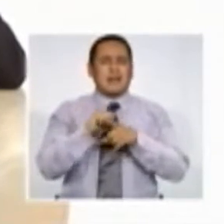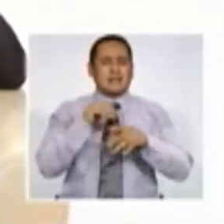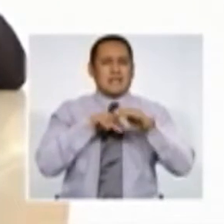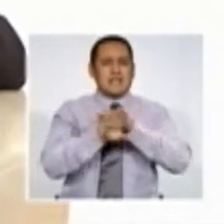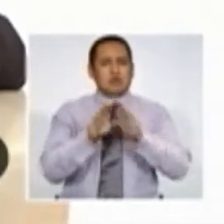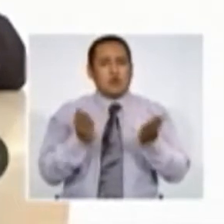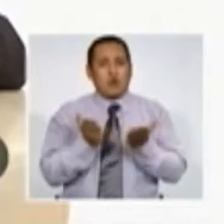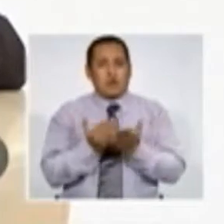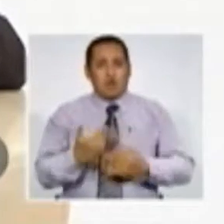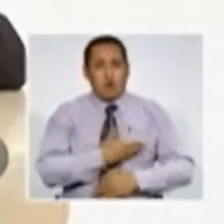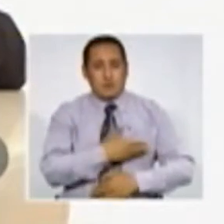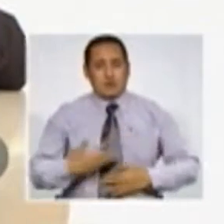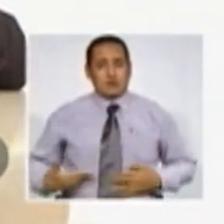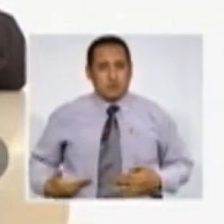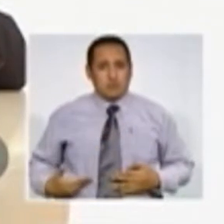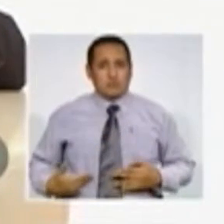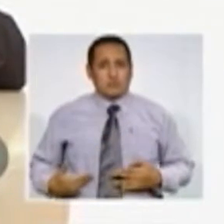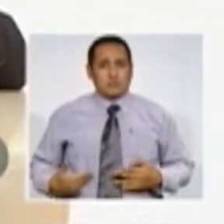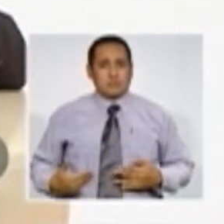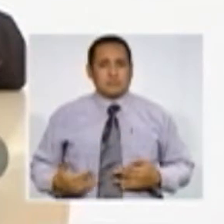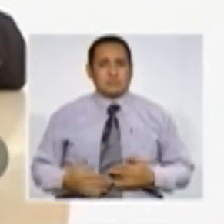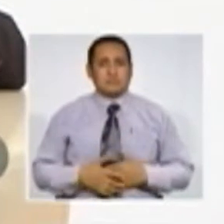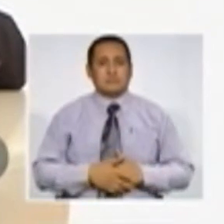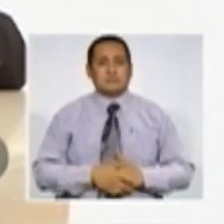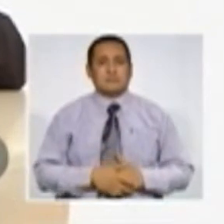alguna mala práctica en los colegios públicos,